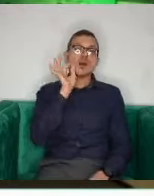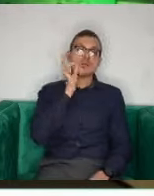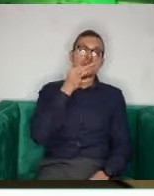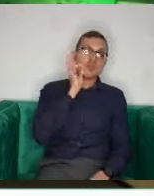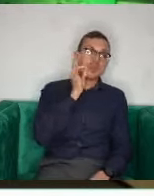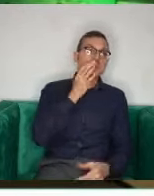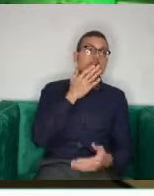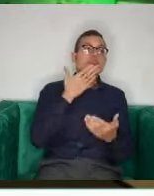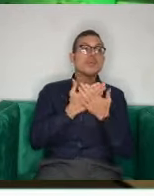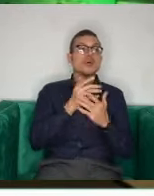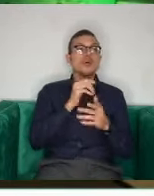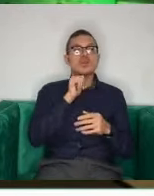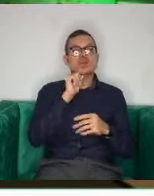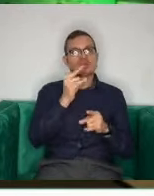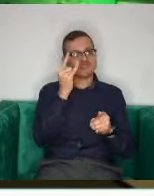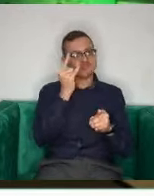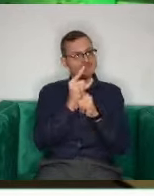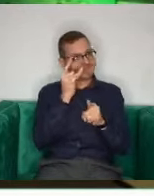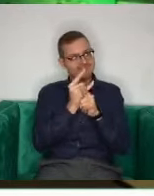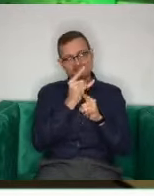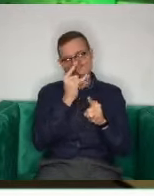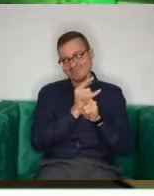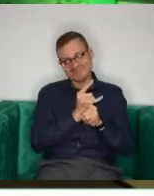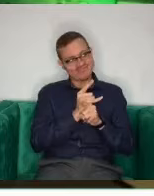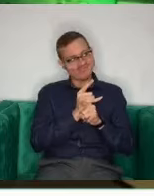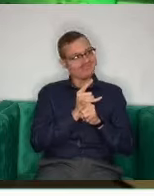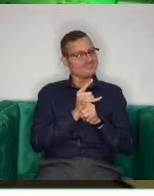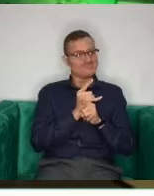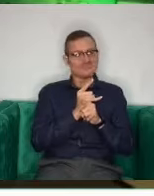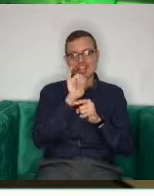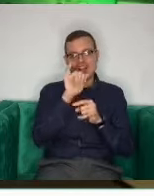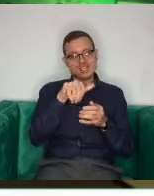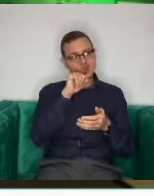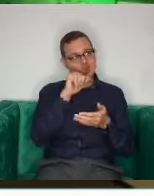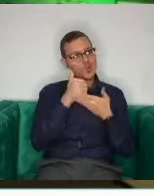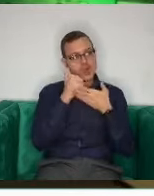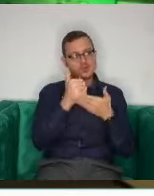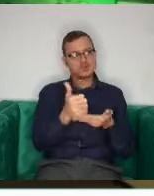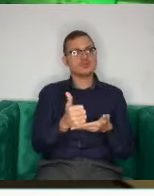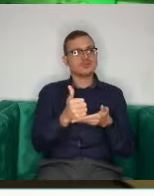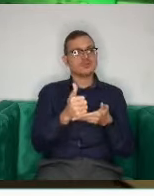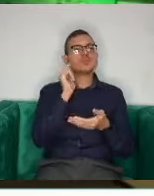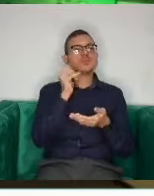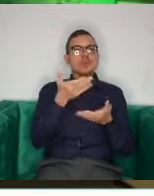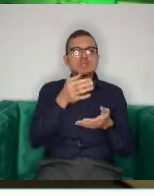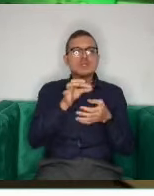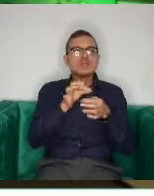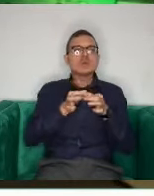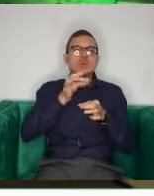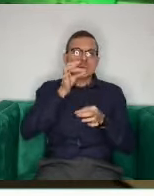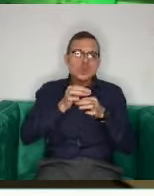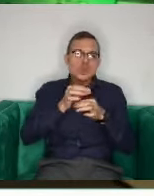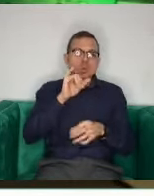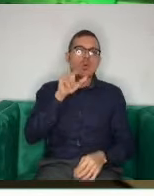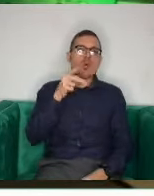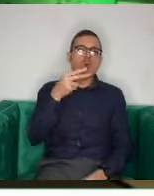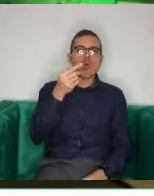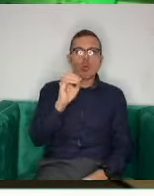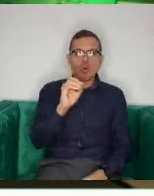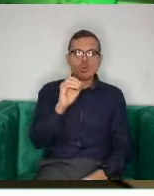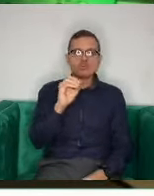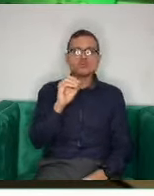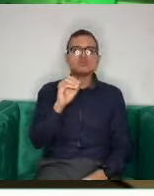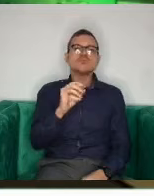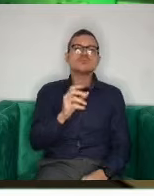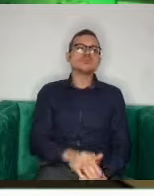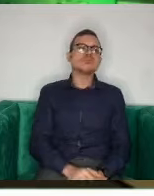Que tenga su cop de fruta. Usted puede hacer un smoothie, un batido. Puede hacer un batido también, echarle su leche de almendra, puede echarle su